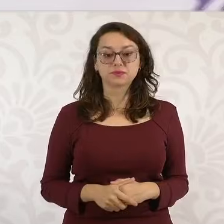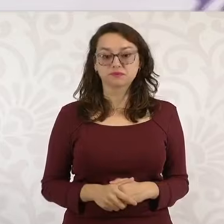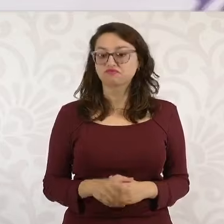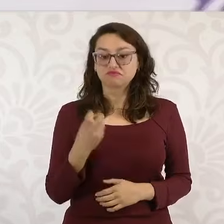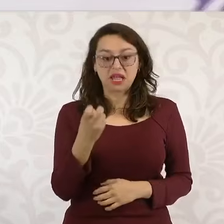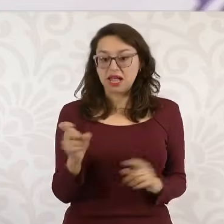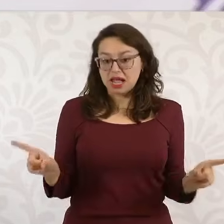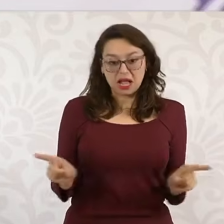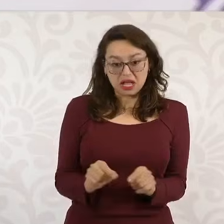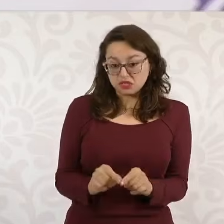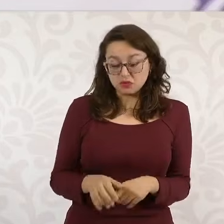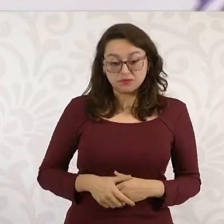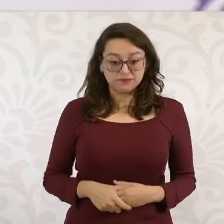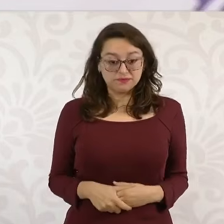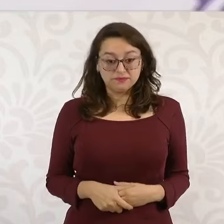Es eso. Ahora,